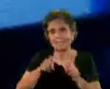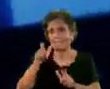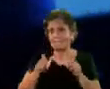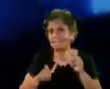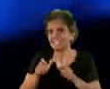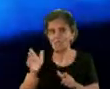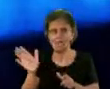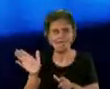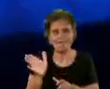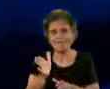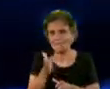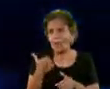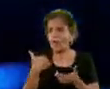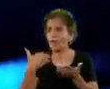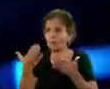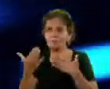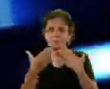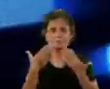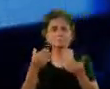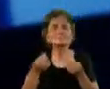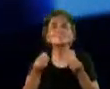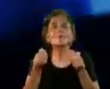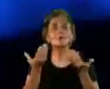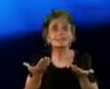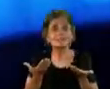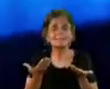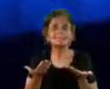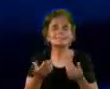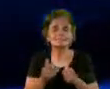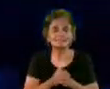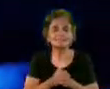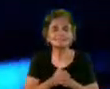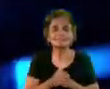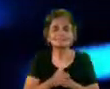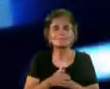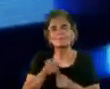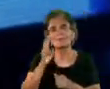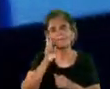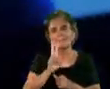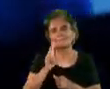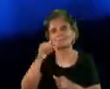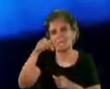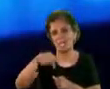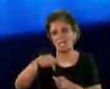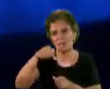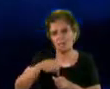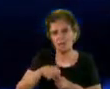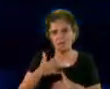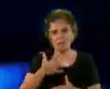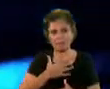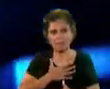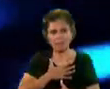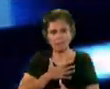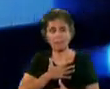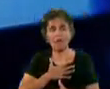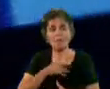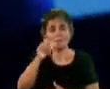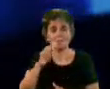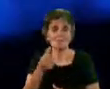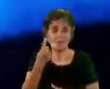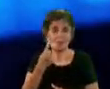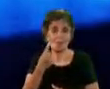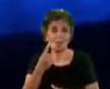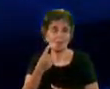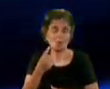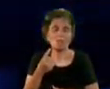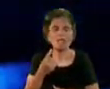mundo del deporte, el mundo del fútbol principalmente. Son imágenes que verdaderamente impactan, la de un jugador que